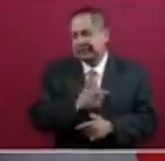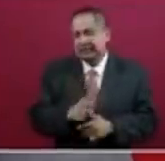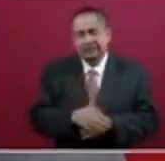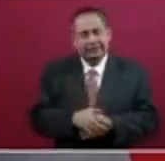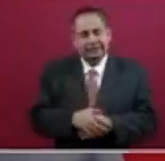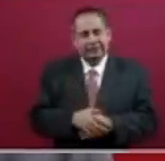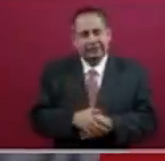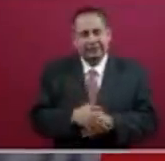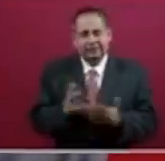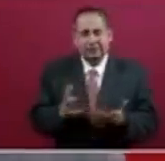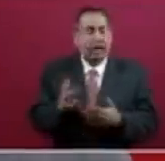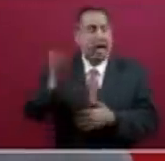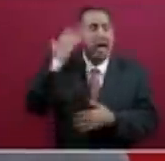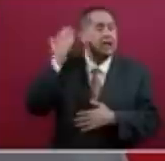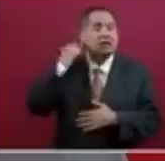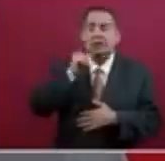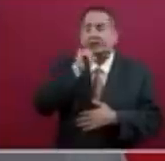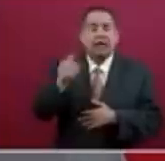porque además no estaba hecho